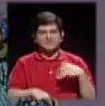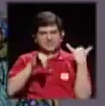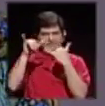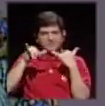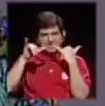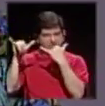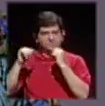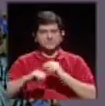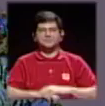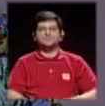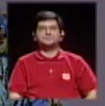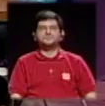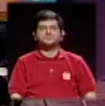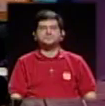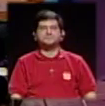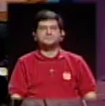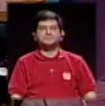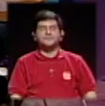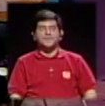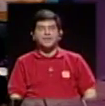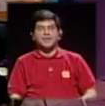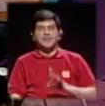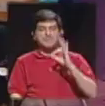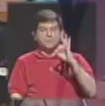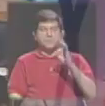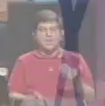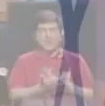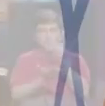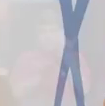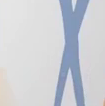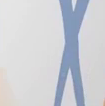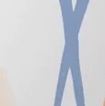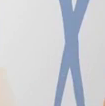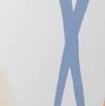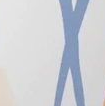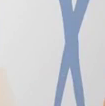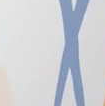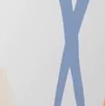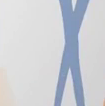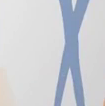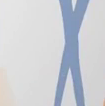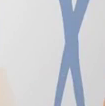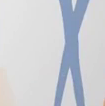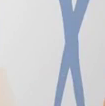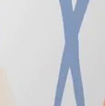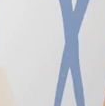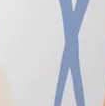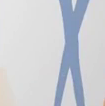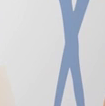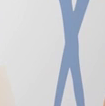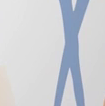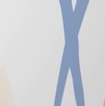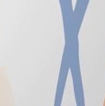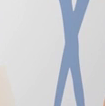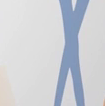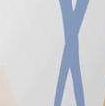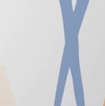demandas? Bien, vamos a una nueva pausa y volveremos a seguir con el tema.